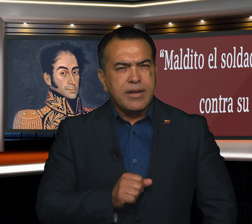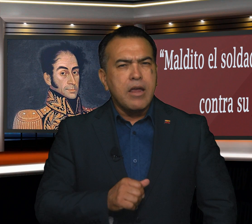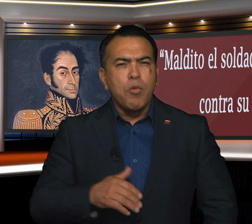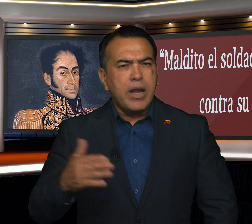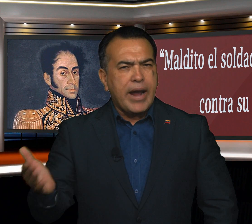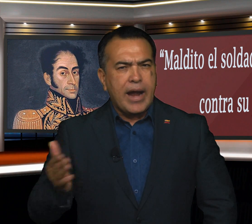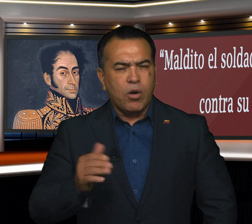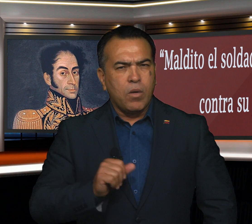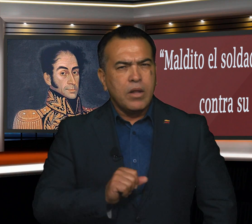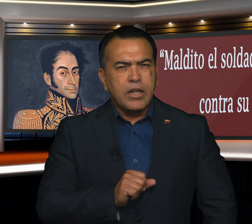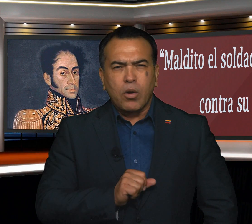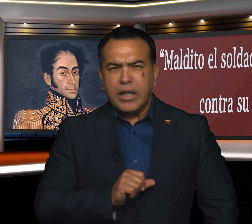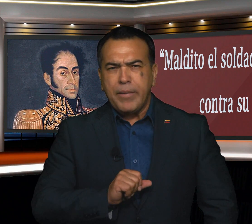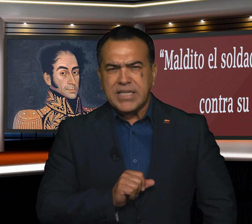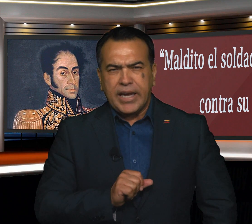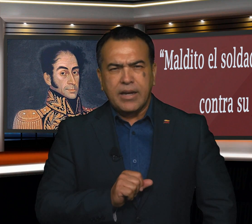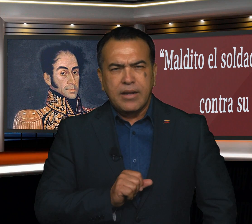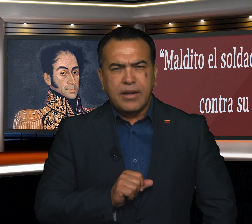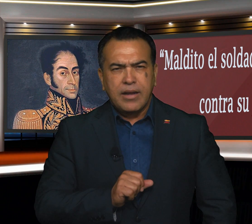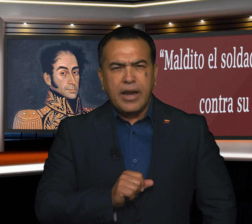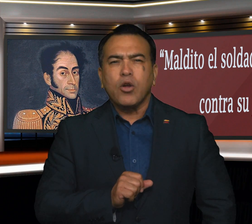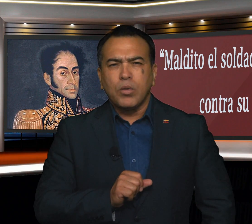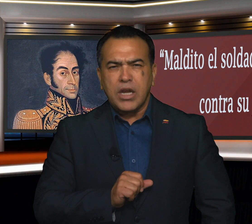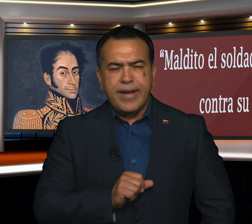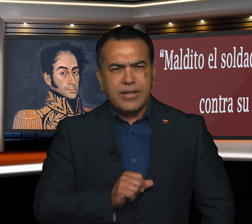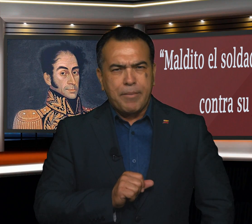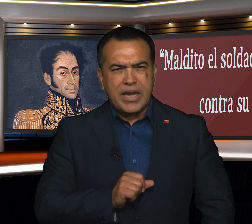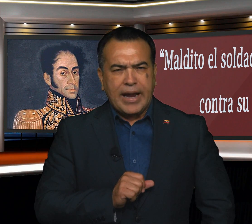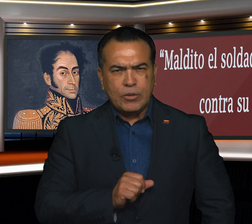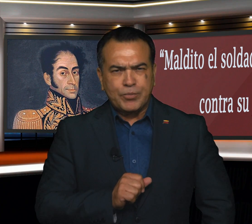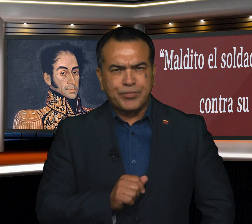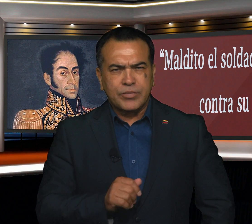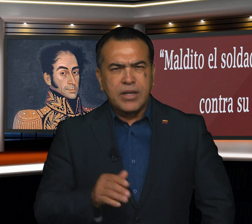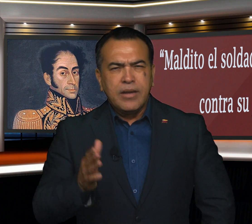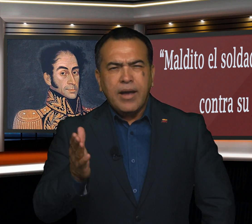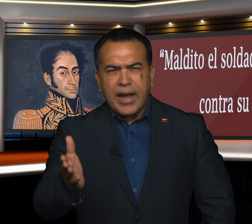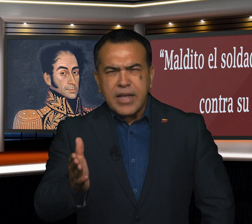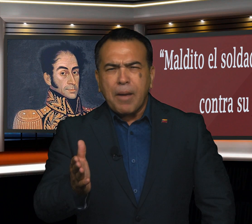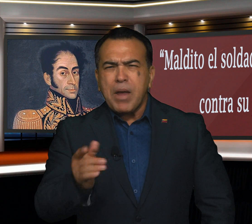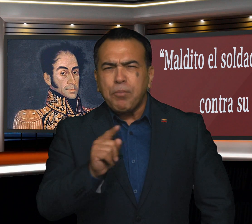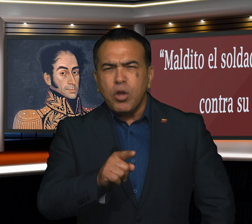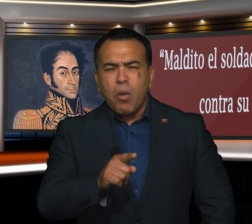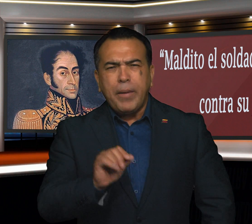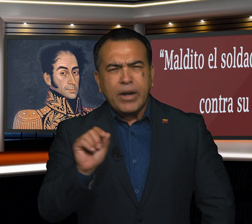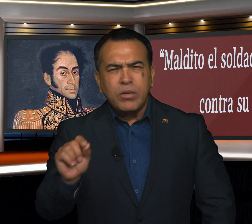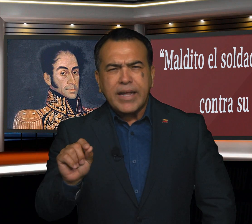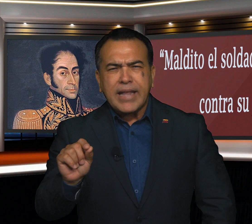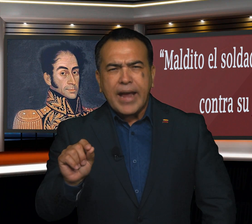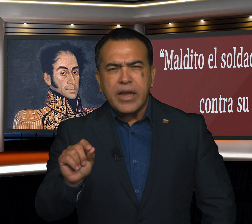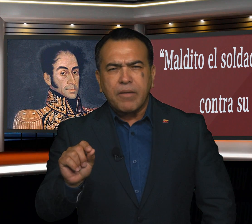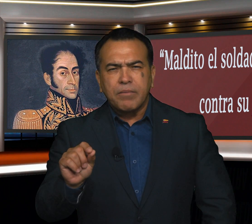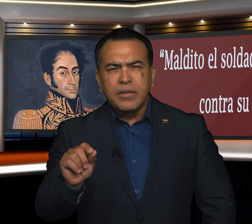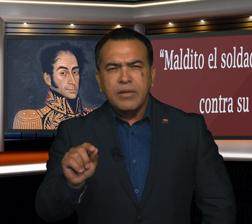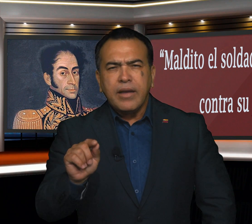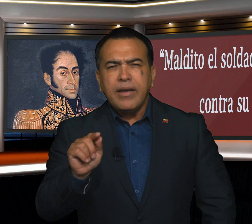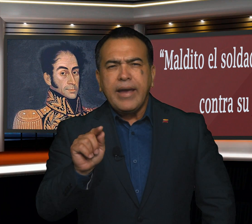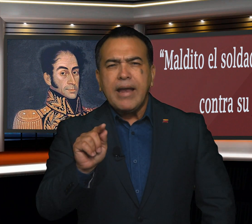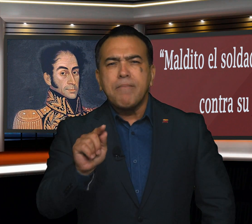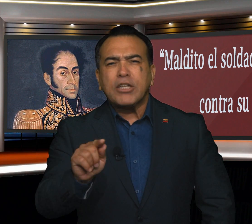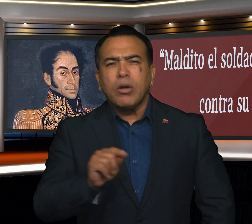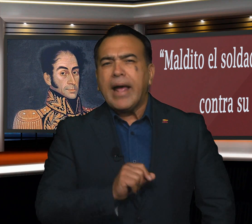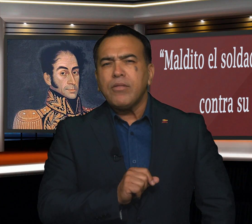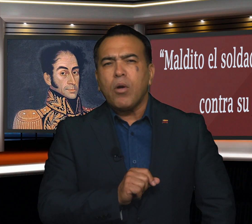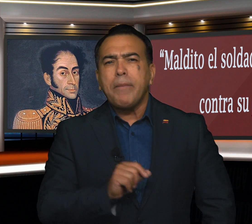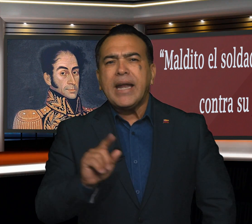extracontinentales y muy lejano de lo que debe ser el continente americano. Allí también pudimos ver un detalle.